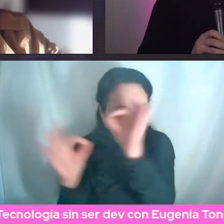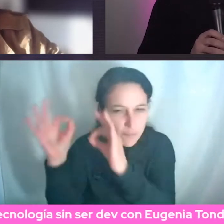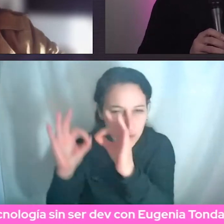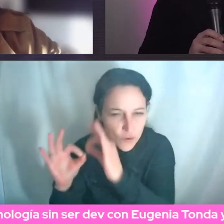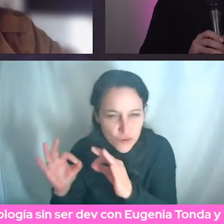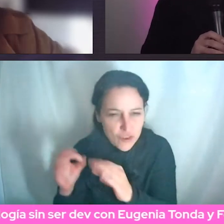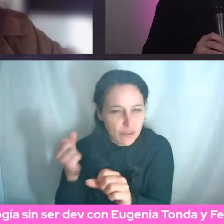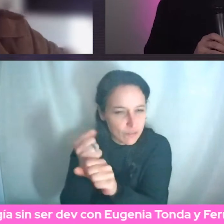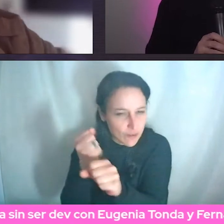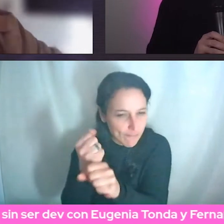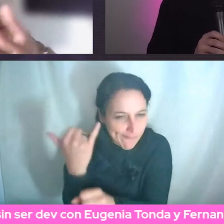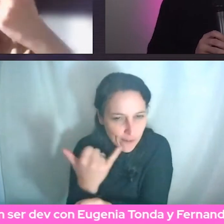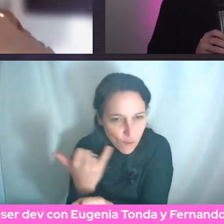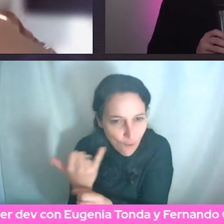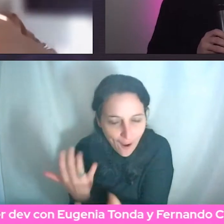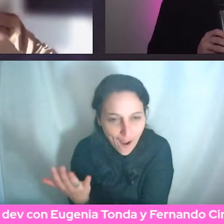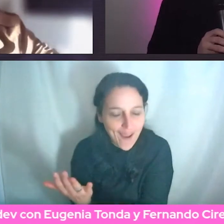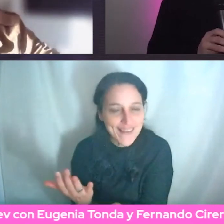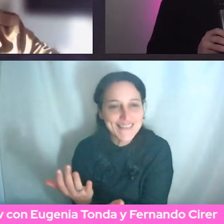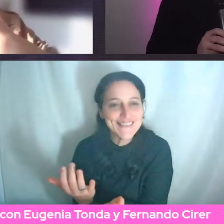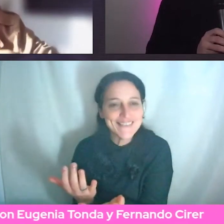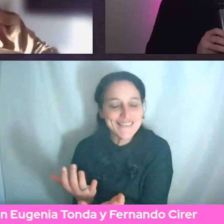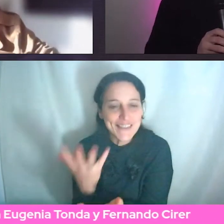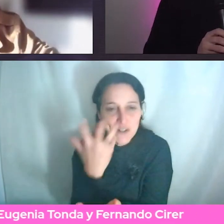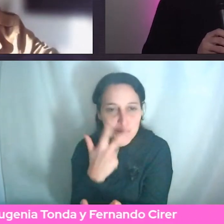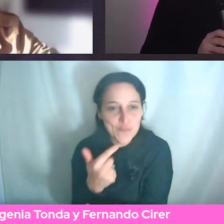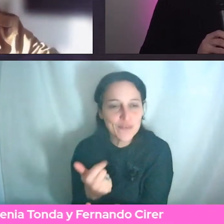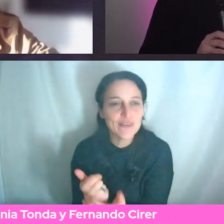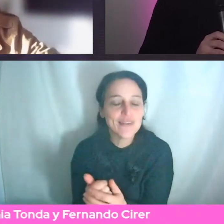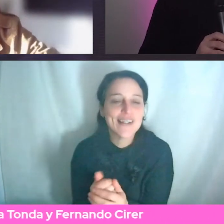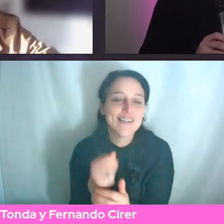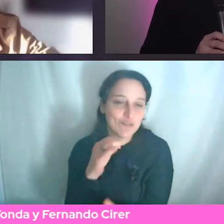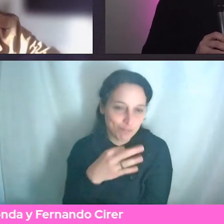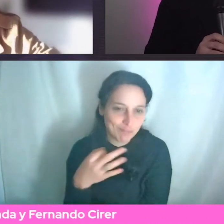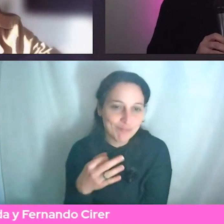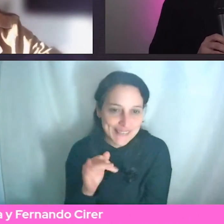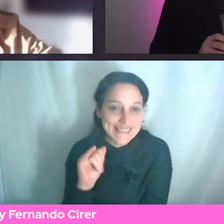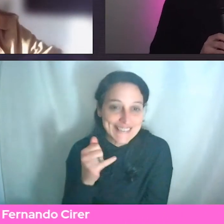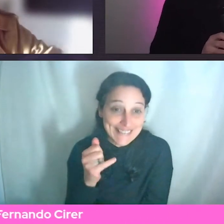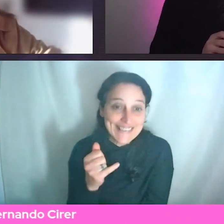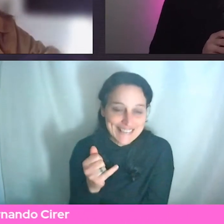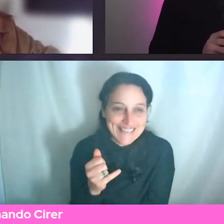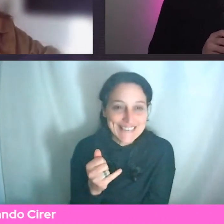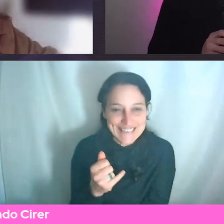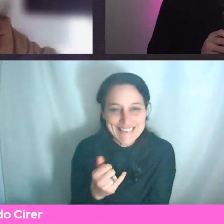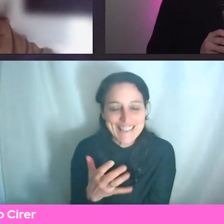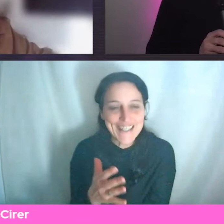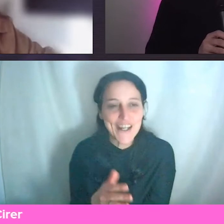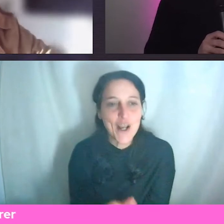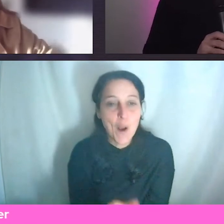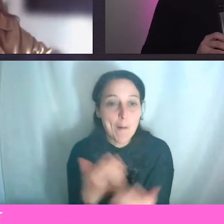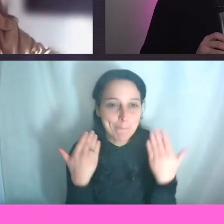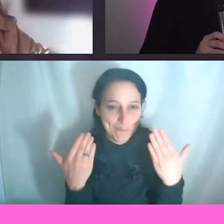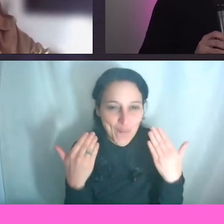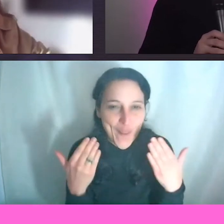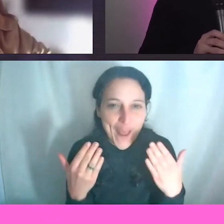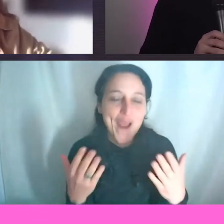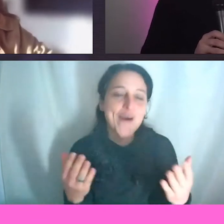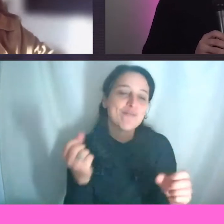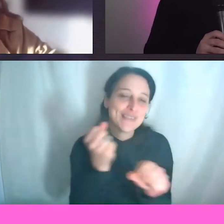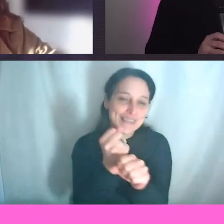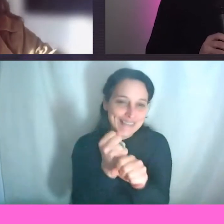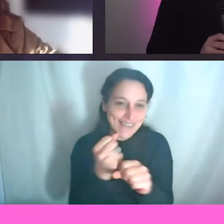Totalmente de acuerdo. Nos llevamos esto de empezar a trabajar más estrechamente y armar algún conjunto para promover esto para